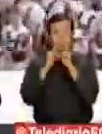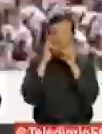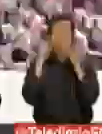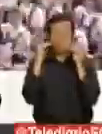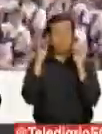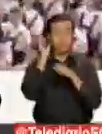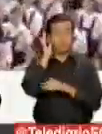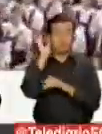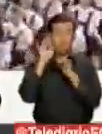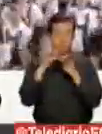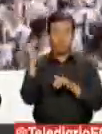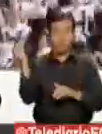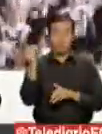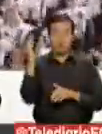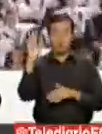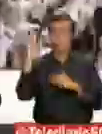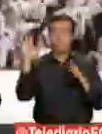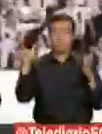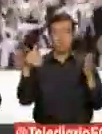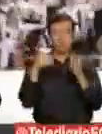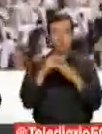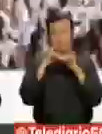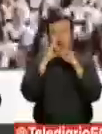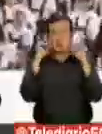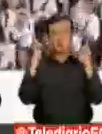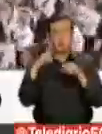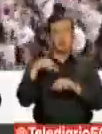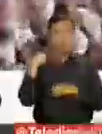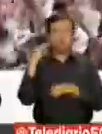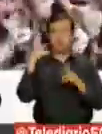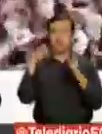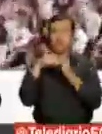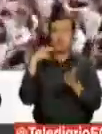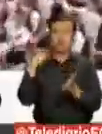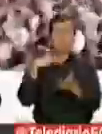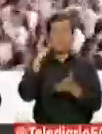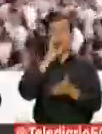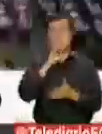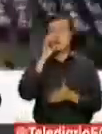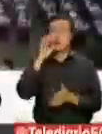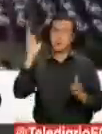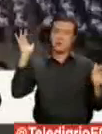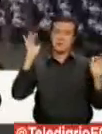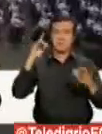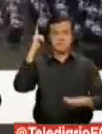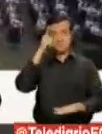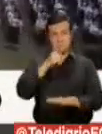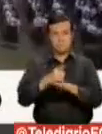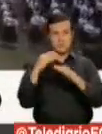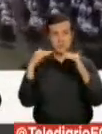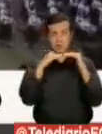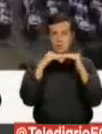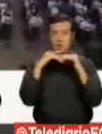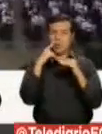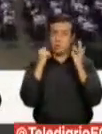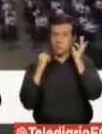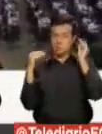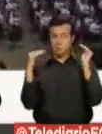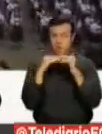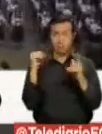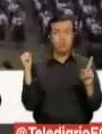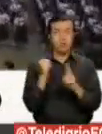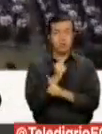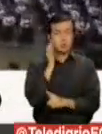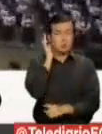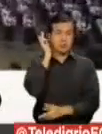Decenas de mujeres y adolescentes de toda clase social, religión, bailaron y cantaron en Manila para exigir igualdad de género y el fin de la